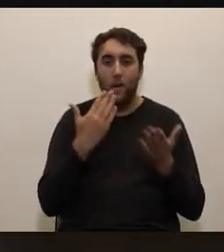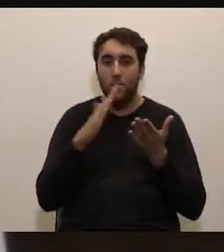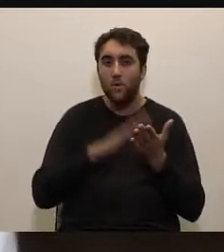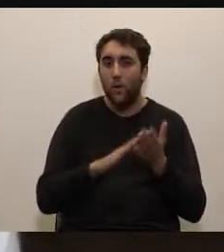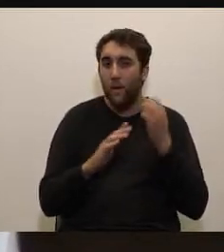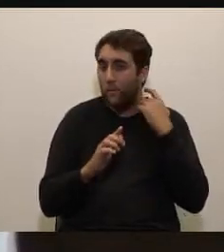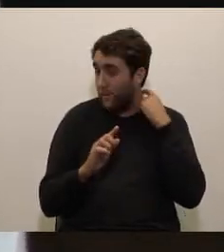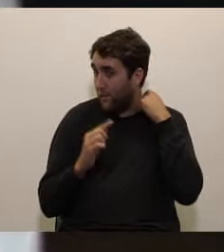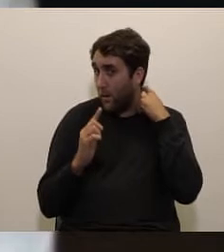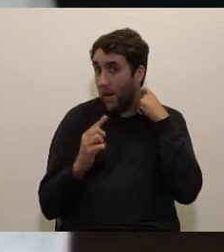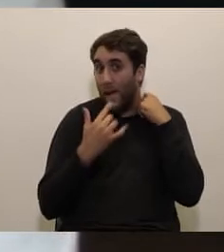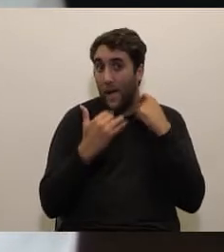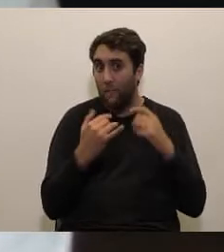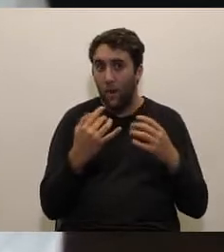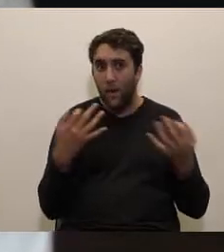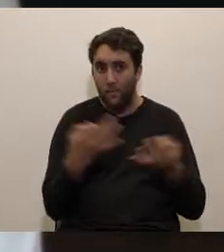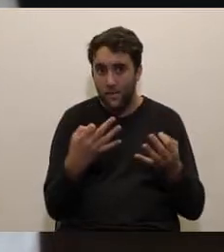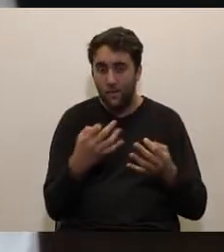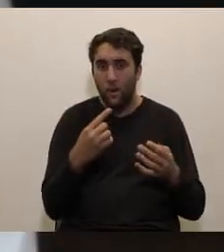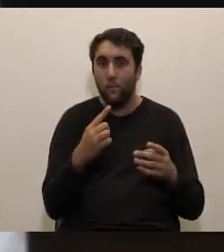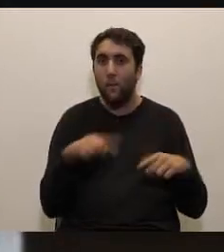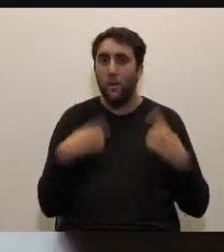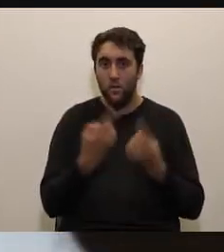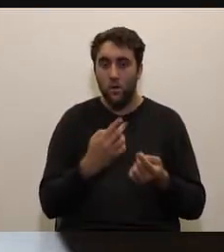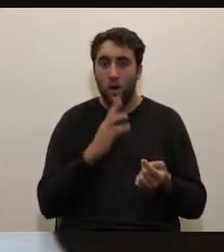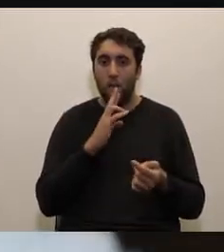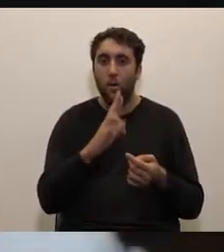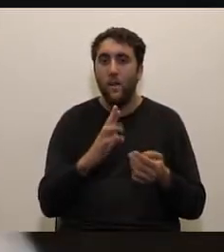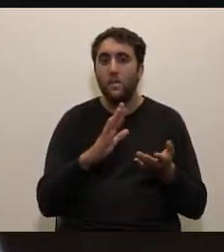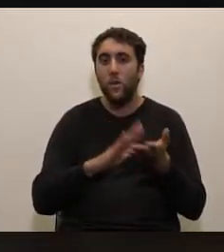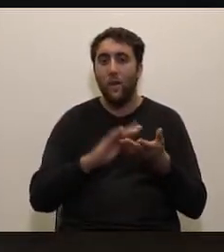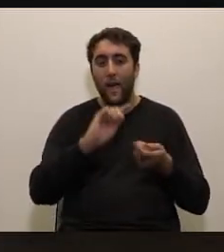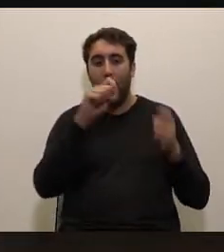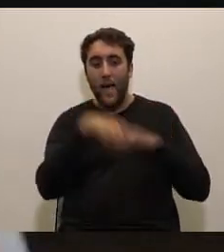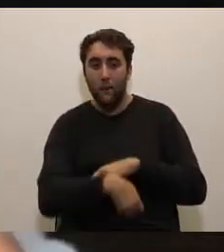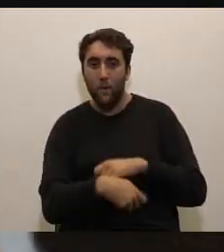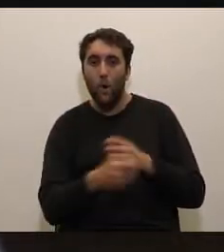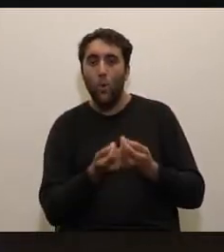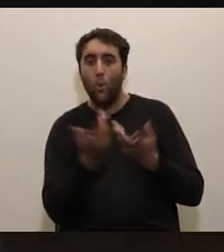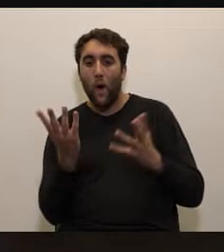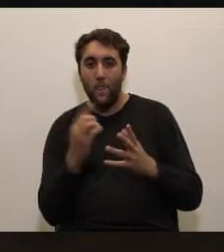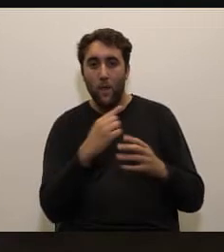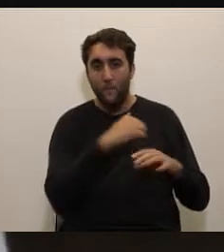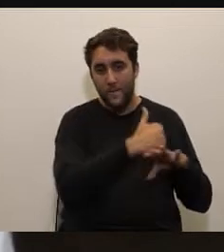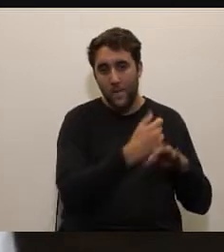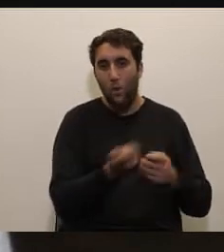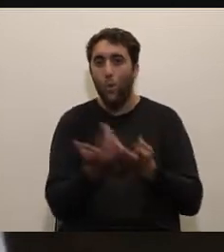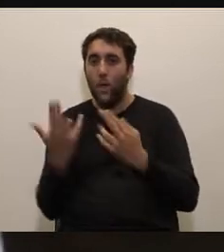Sigo con los ejemplos concretos, aparte después también un poco para responder a esa cuestión del cambio en la demanda que decía